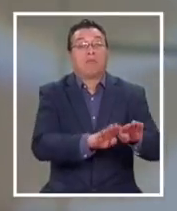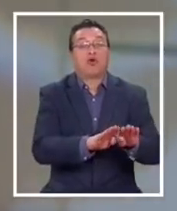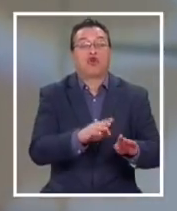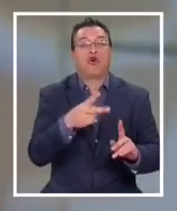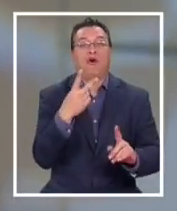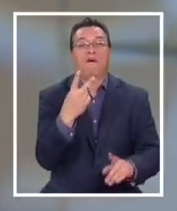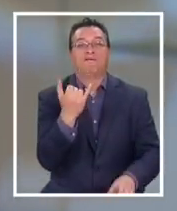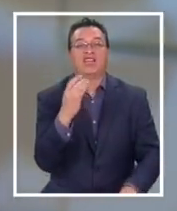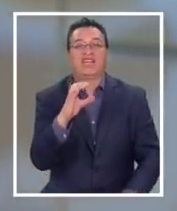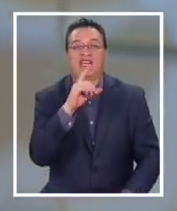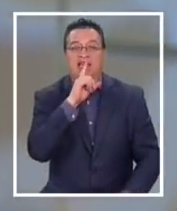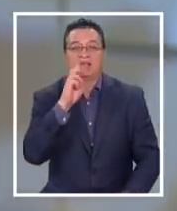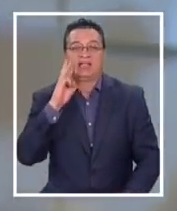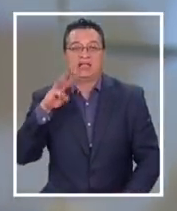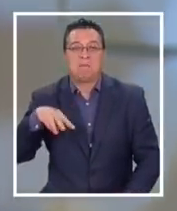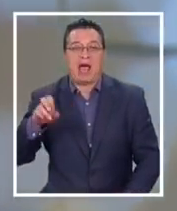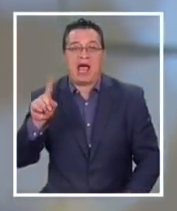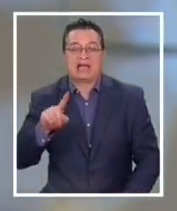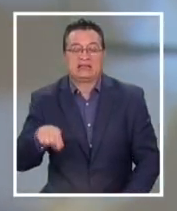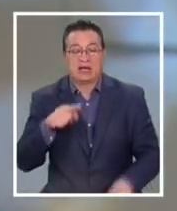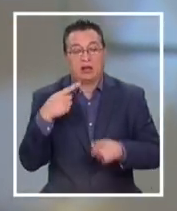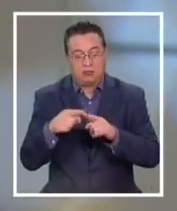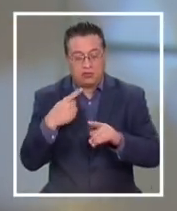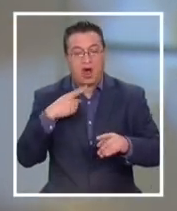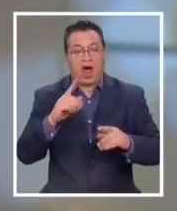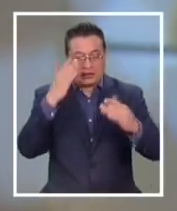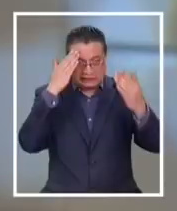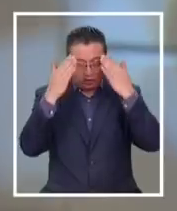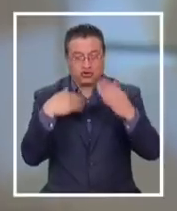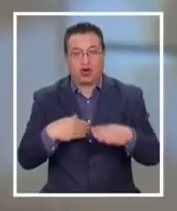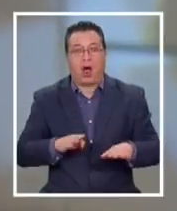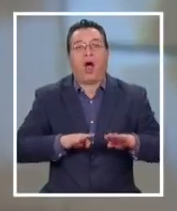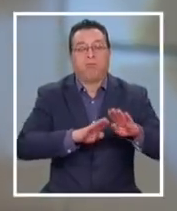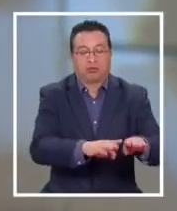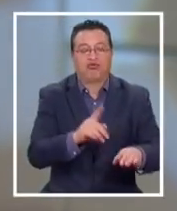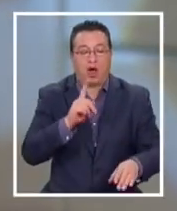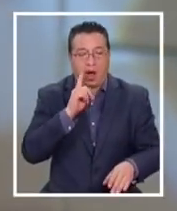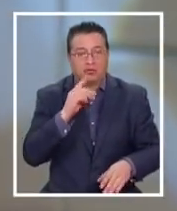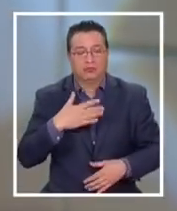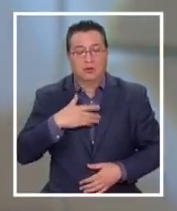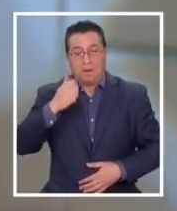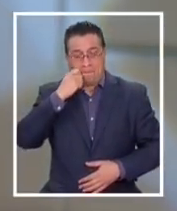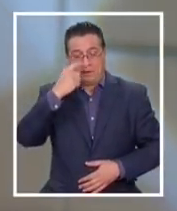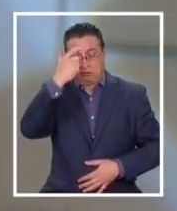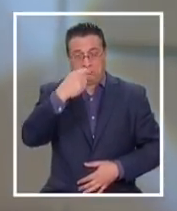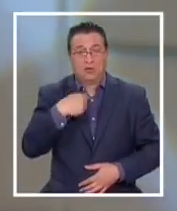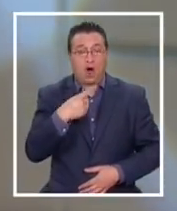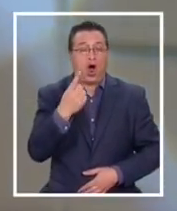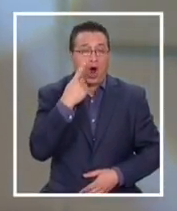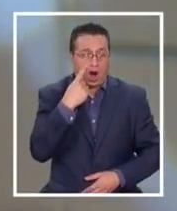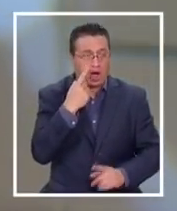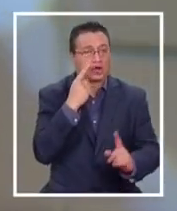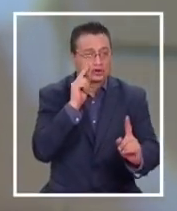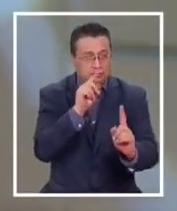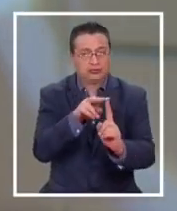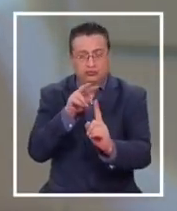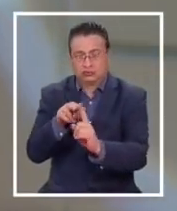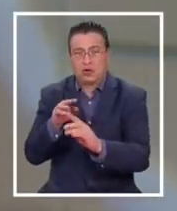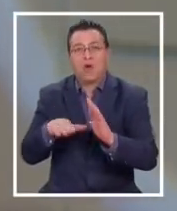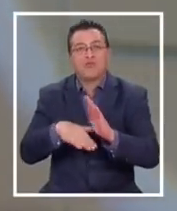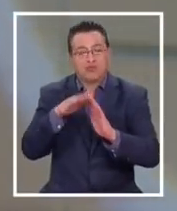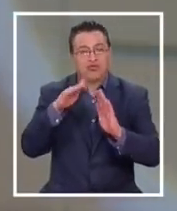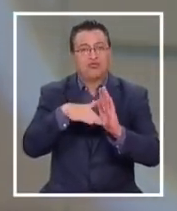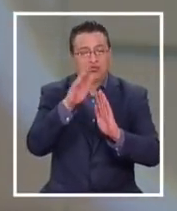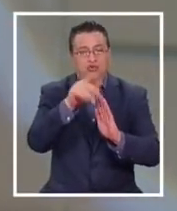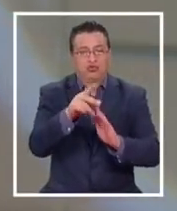apoyo jurídico y psicológico a las distintas víctimas. Y en lo personal me ha tocado conocer profundamente a varias víctimas